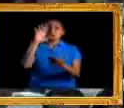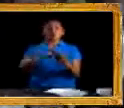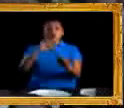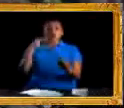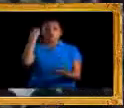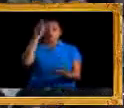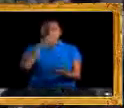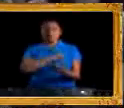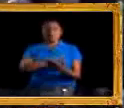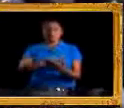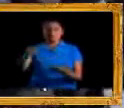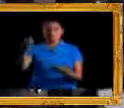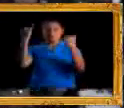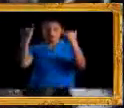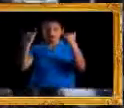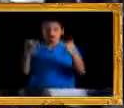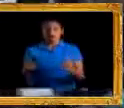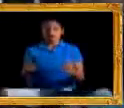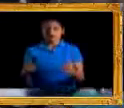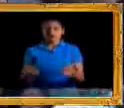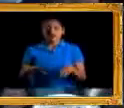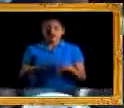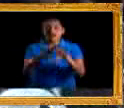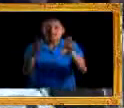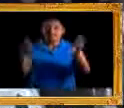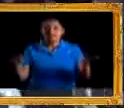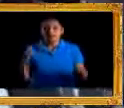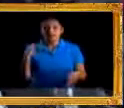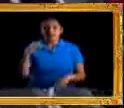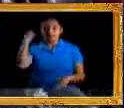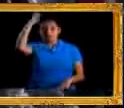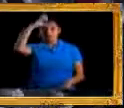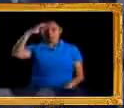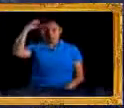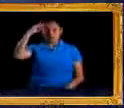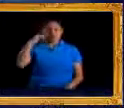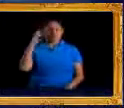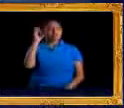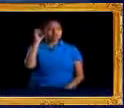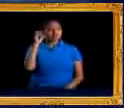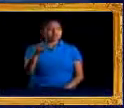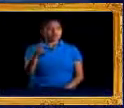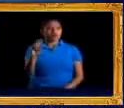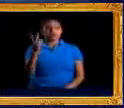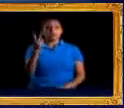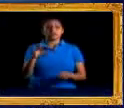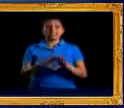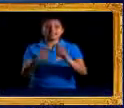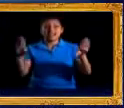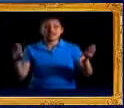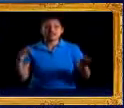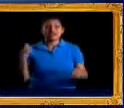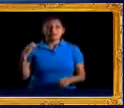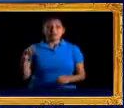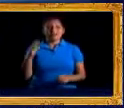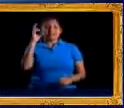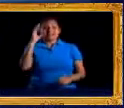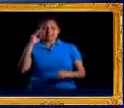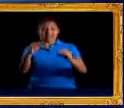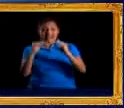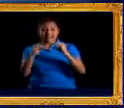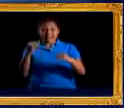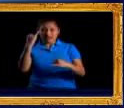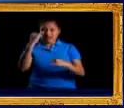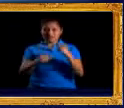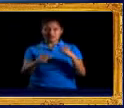Santo. Habrá dos plataformas para profetizar. Oiga esto, dos plataformas para enseñar en el último